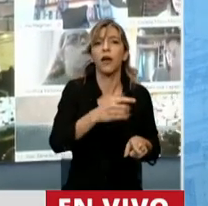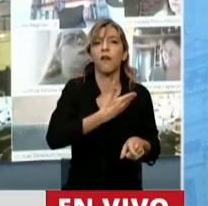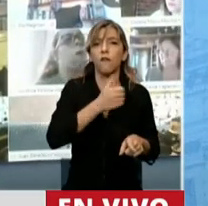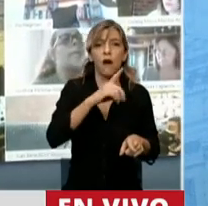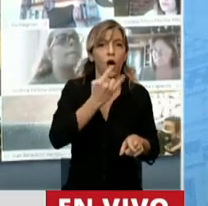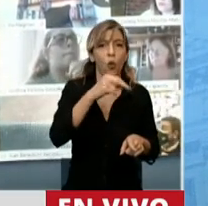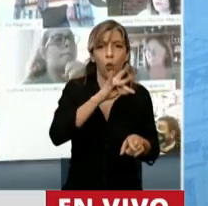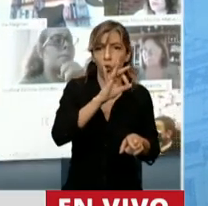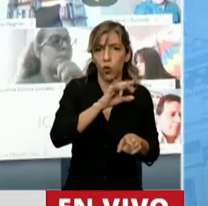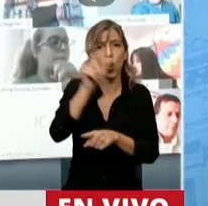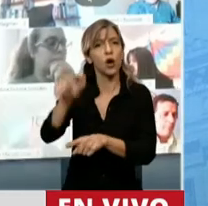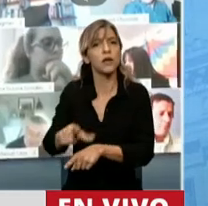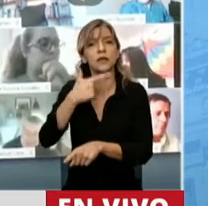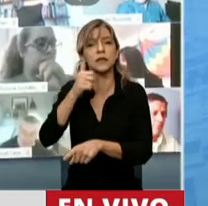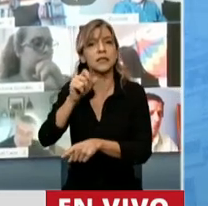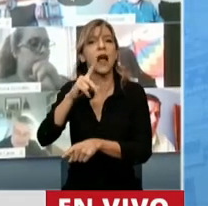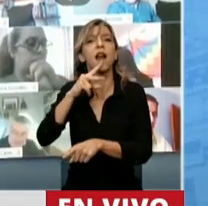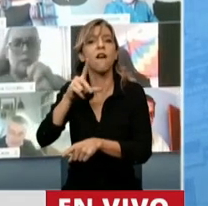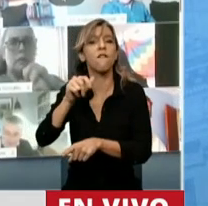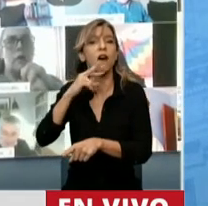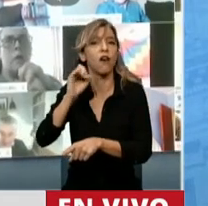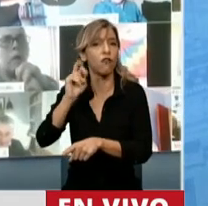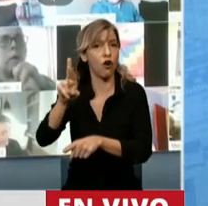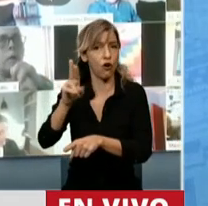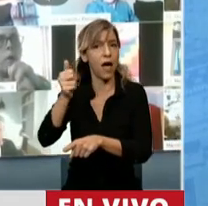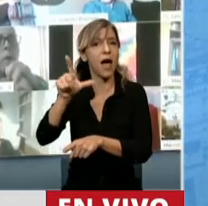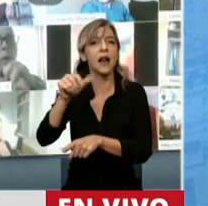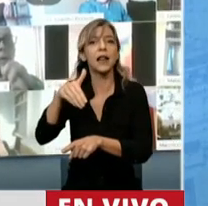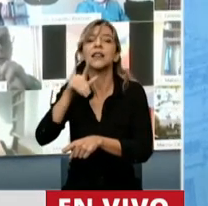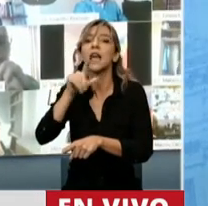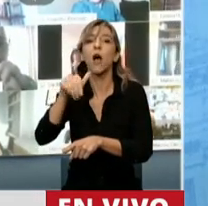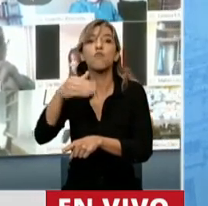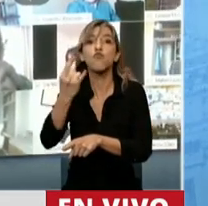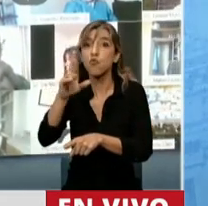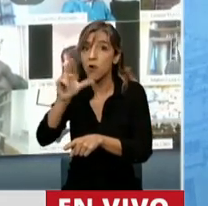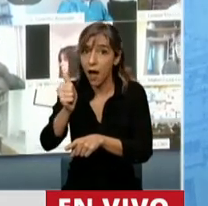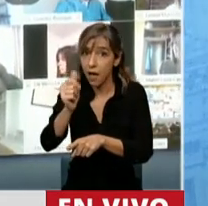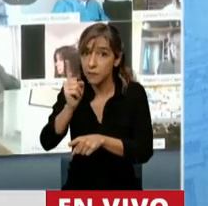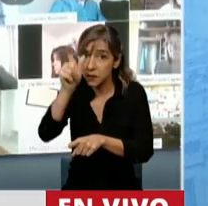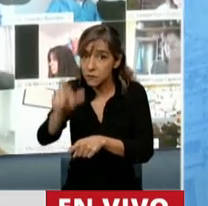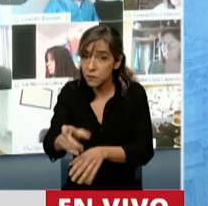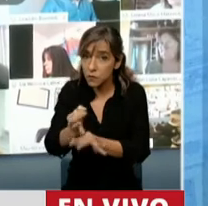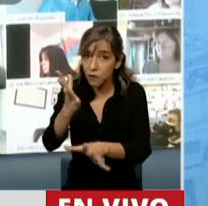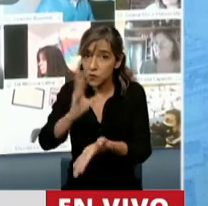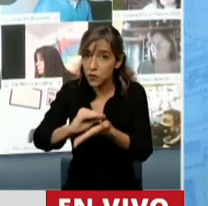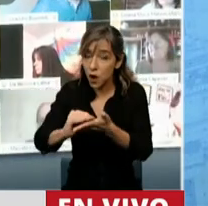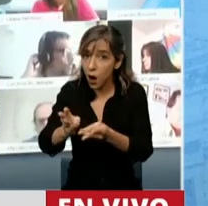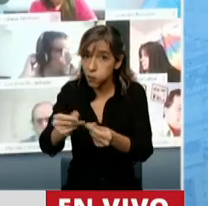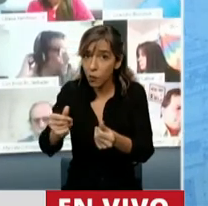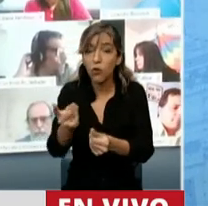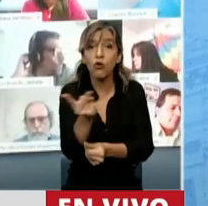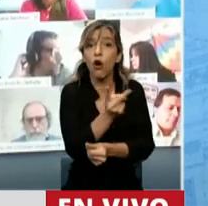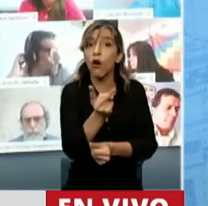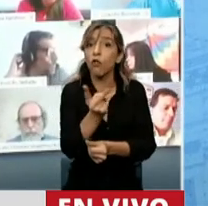Salvador Altamura, y que pongan todas las acciones o agoten todas las acciones de todas las fuerzas de